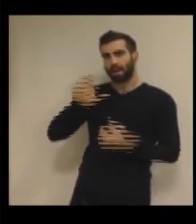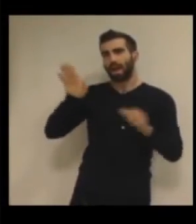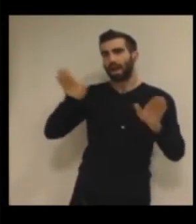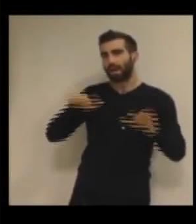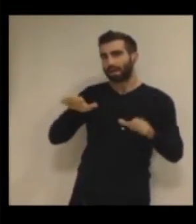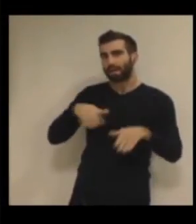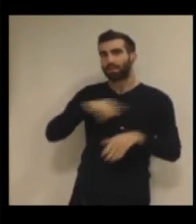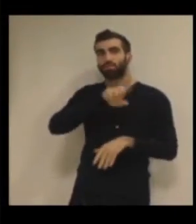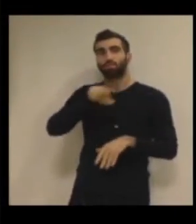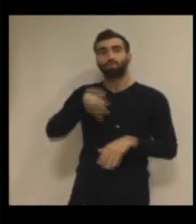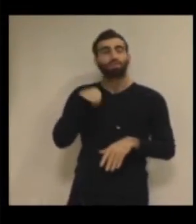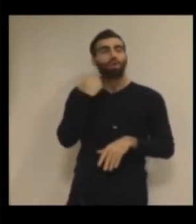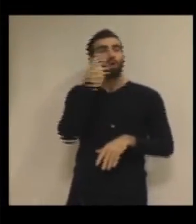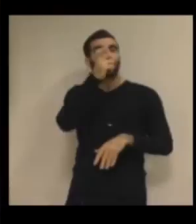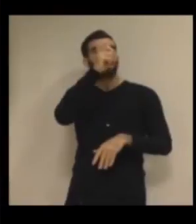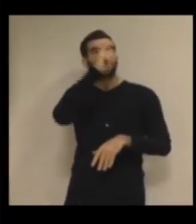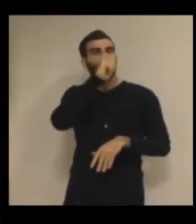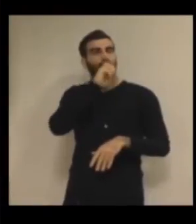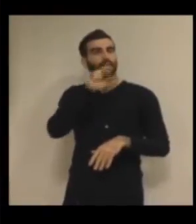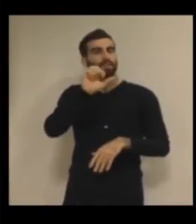cuando hablamos de ASTIC,